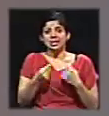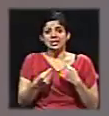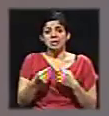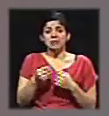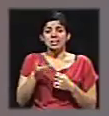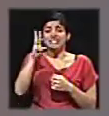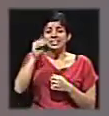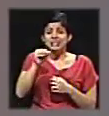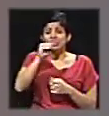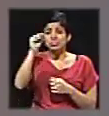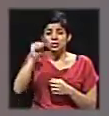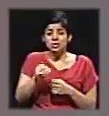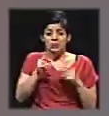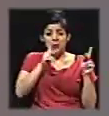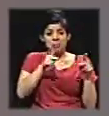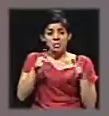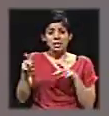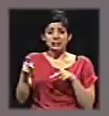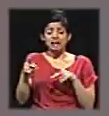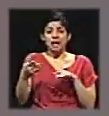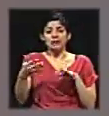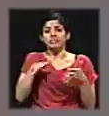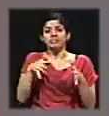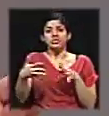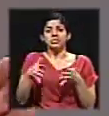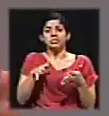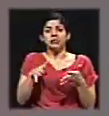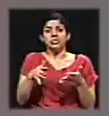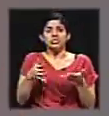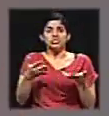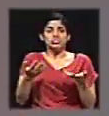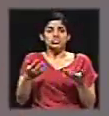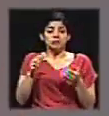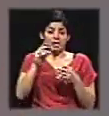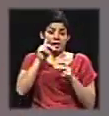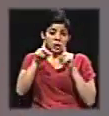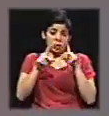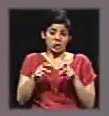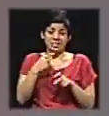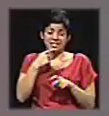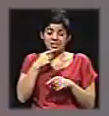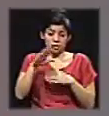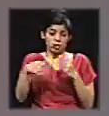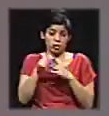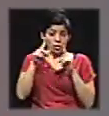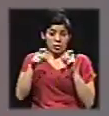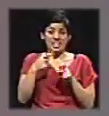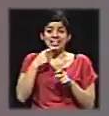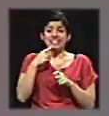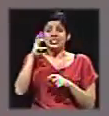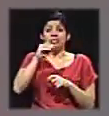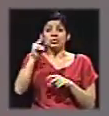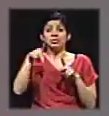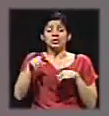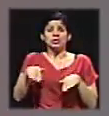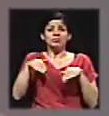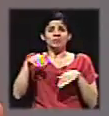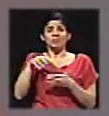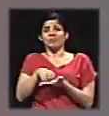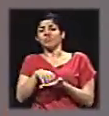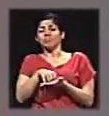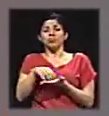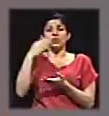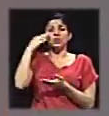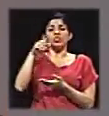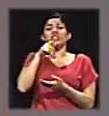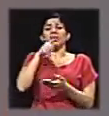un 60% de la gente, más o menos lo dicen las encuestas, todas las encuestas, que no se ha decidido, que no sabe por quién